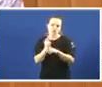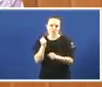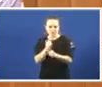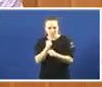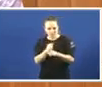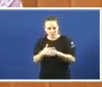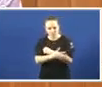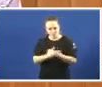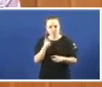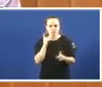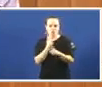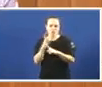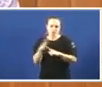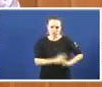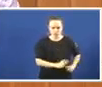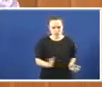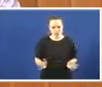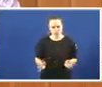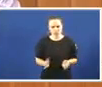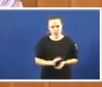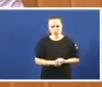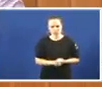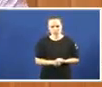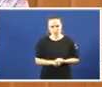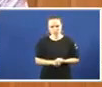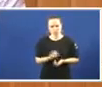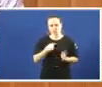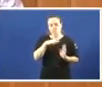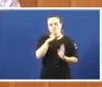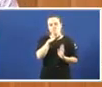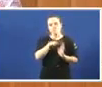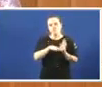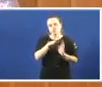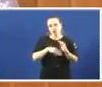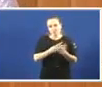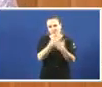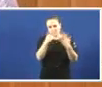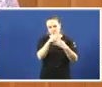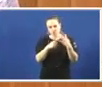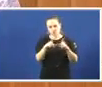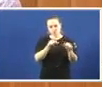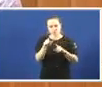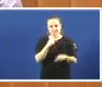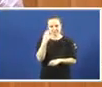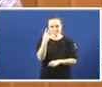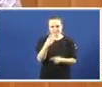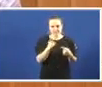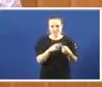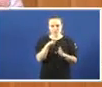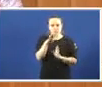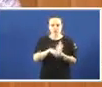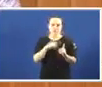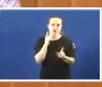a exclusión. De 18 programas dos que eu só vou citar 3, Un plan de loita contra a pobreza e a exclusión social dotado